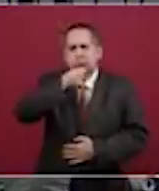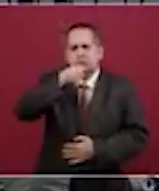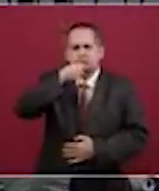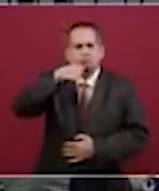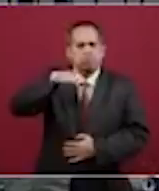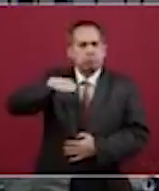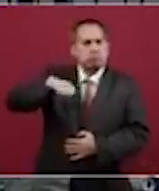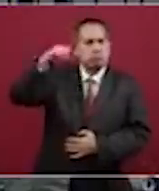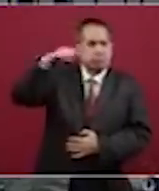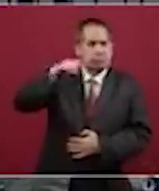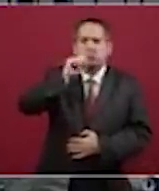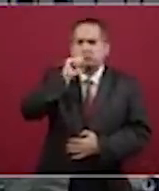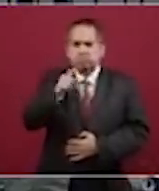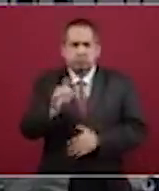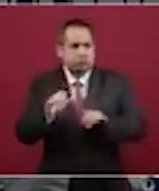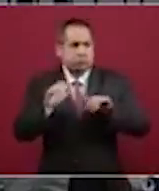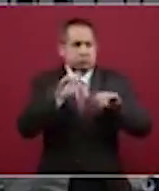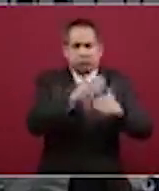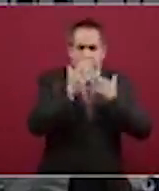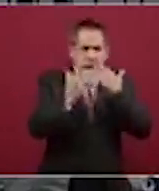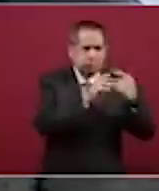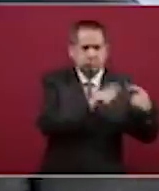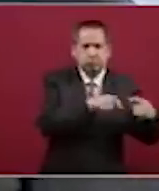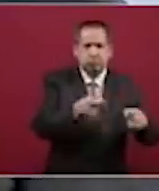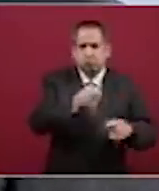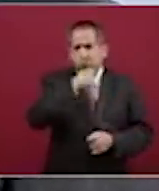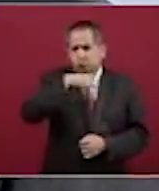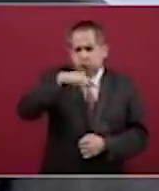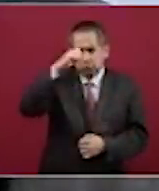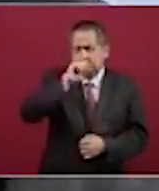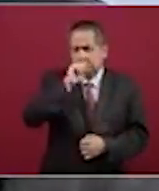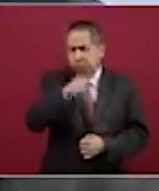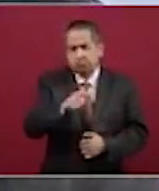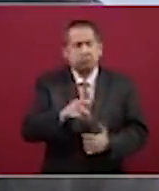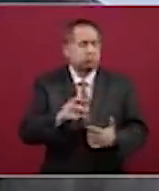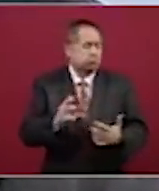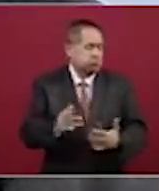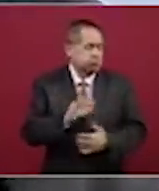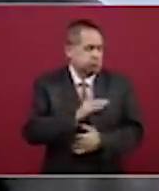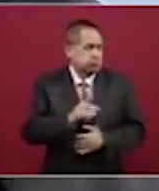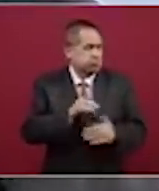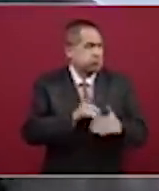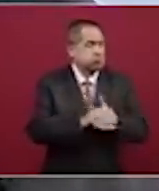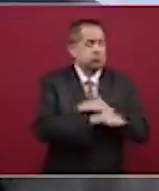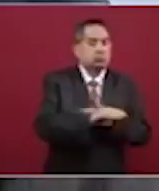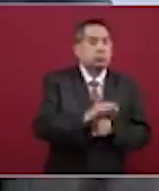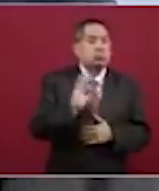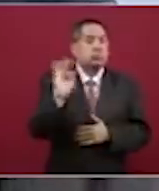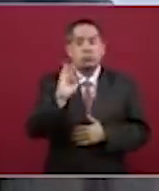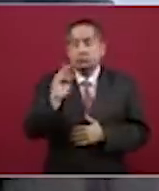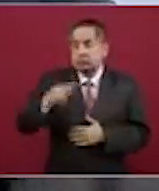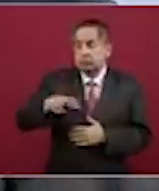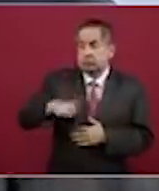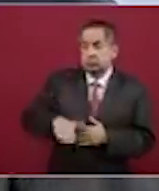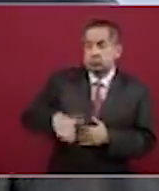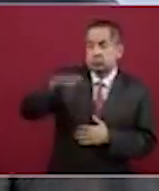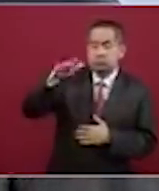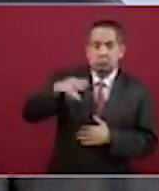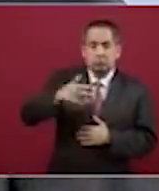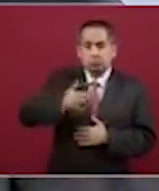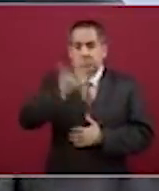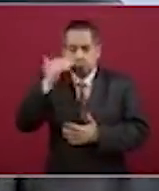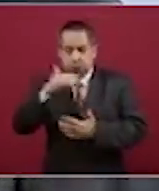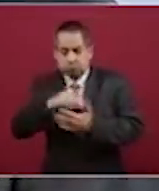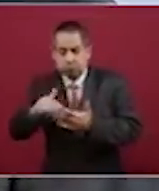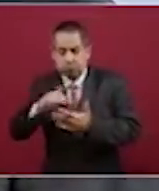tipos y modalidades para aprender a lo largo de la vida. No se trata de que una persona que no aprendió y que ya es